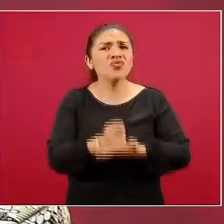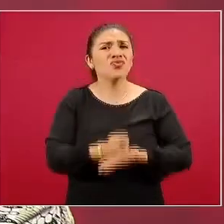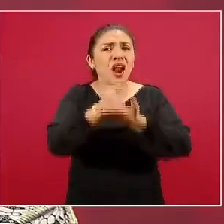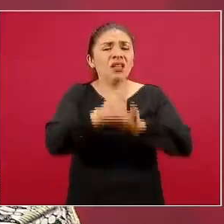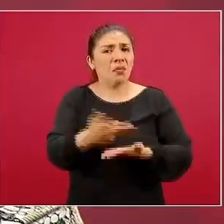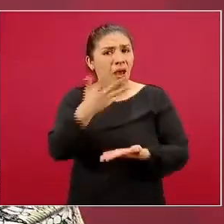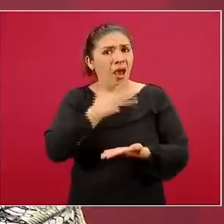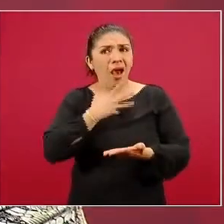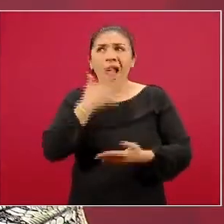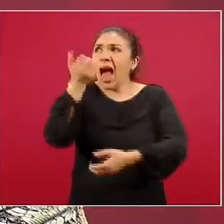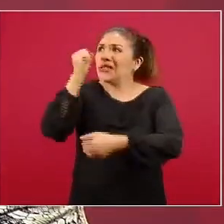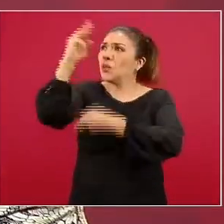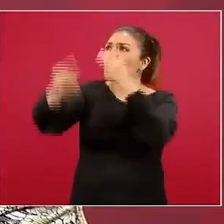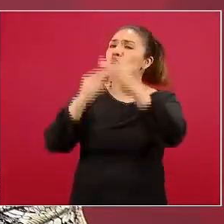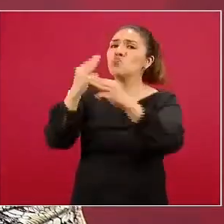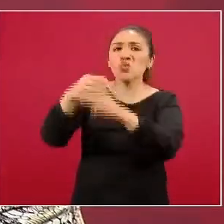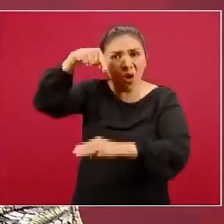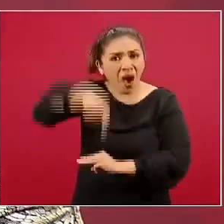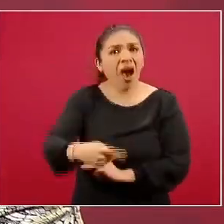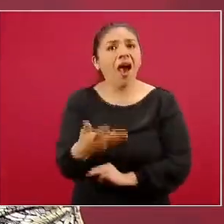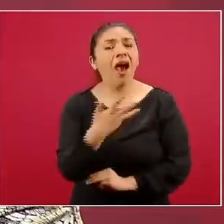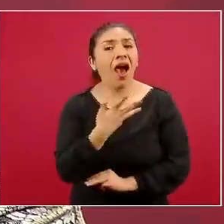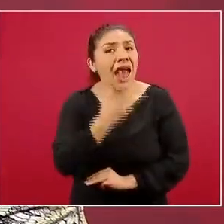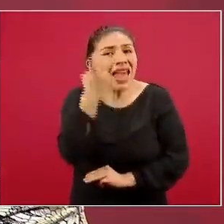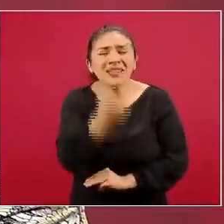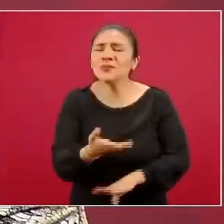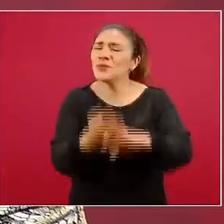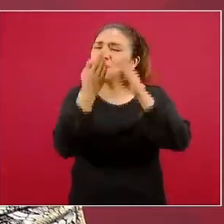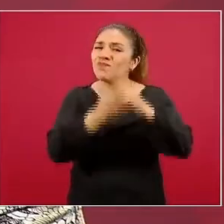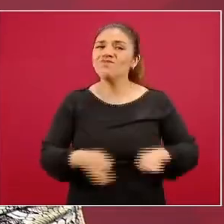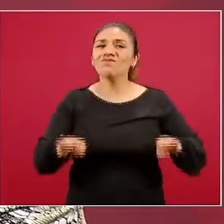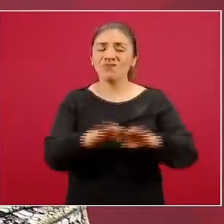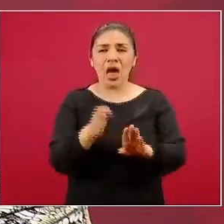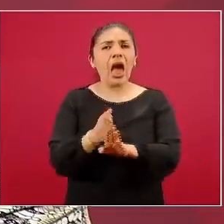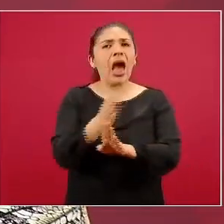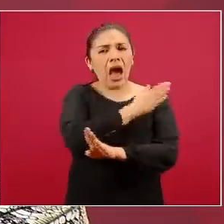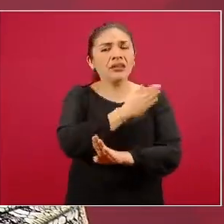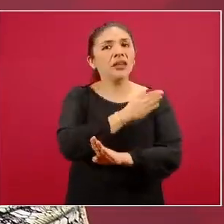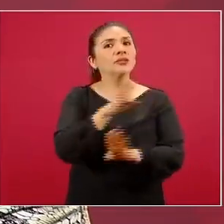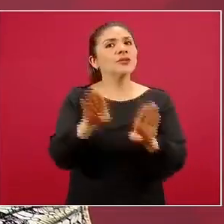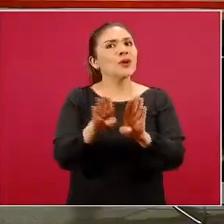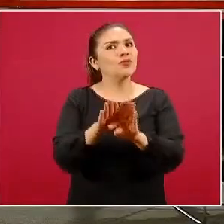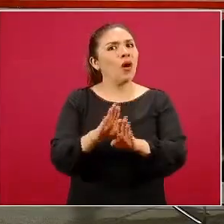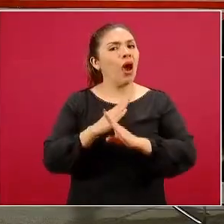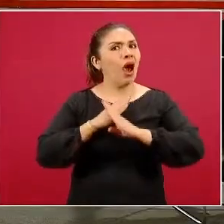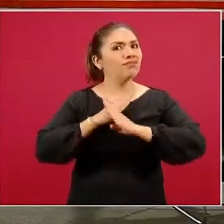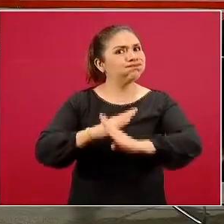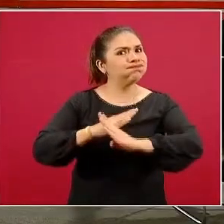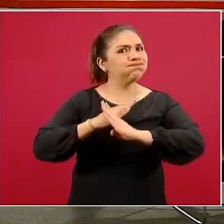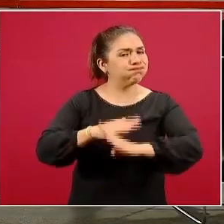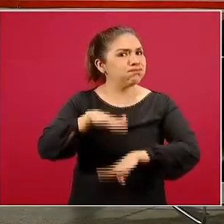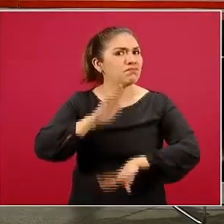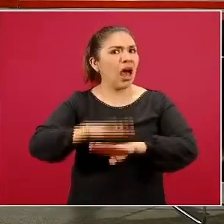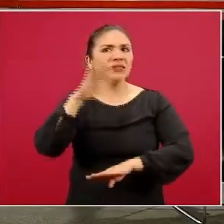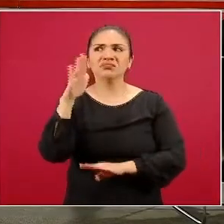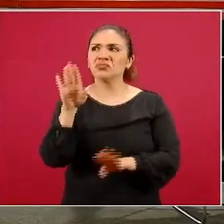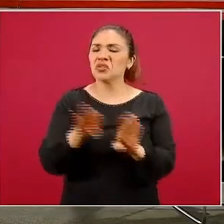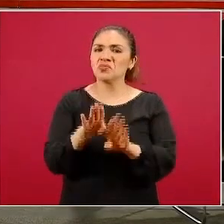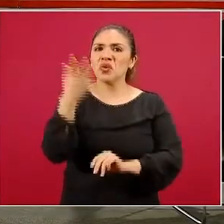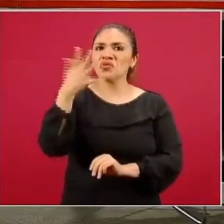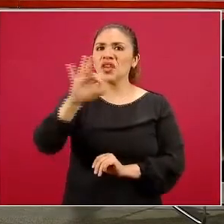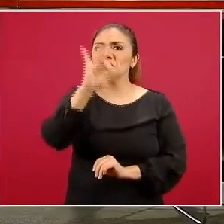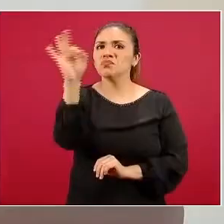que hay en el mundo, y eso es bien importante. Teníamos niveles de resistencia muy altos, más del 10%